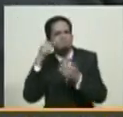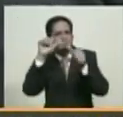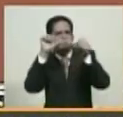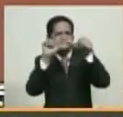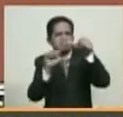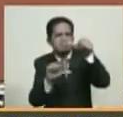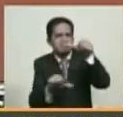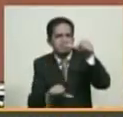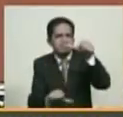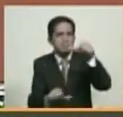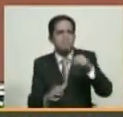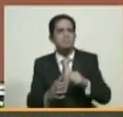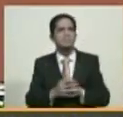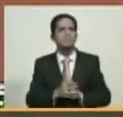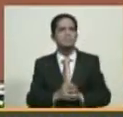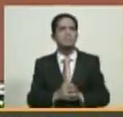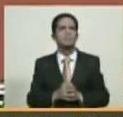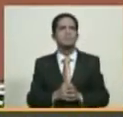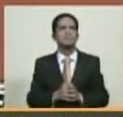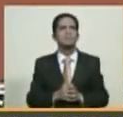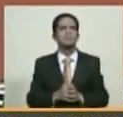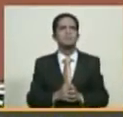hablando.